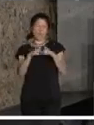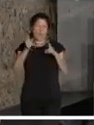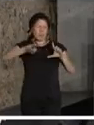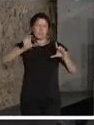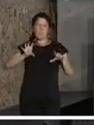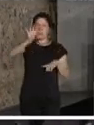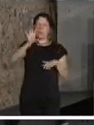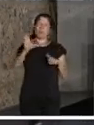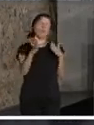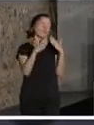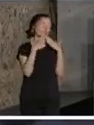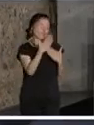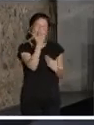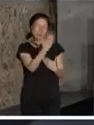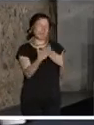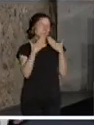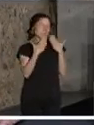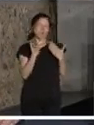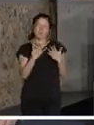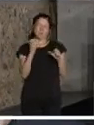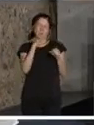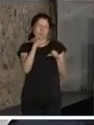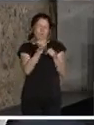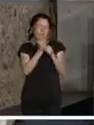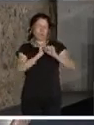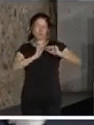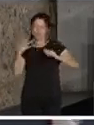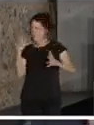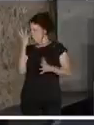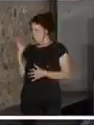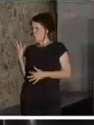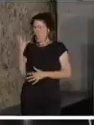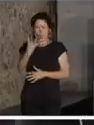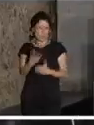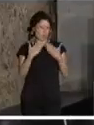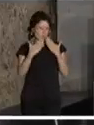este país así que de verdad Muchísimas gracias por vuestro trabajo y vuestro esfuerzo